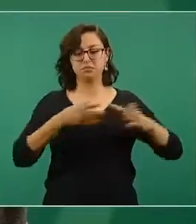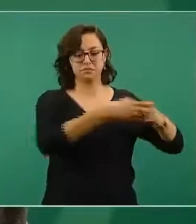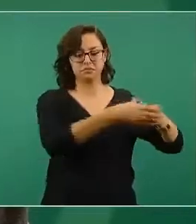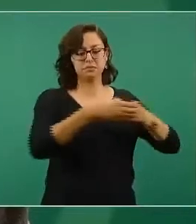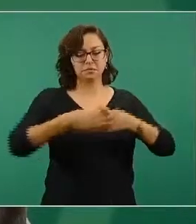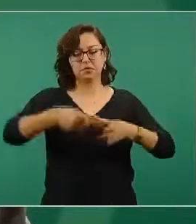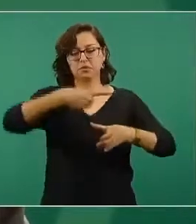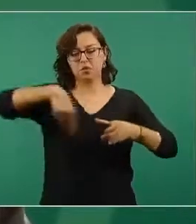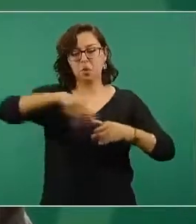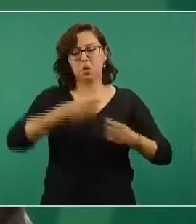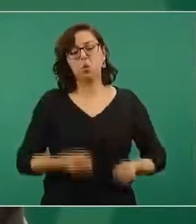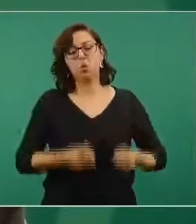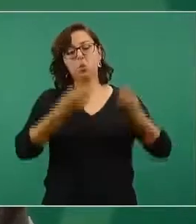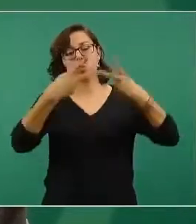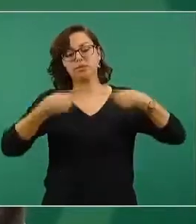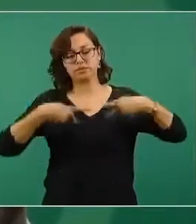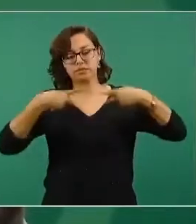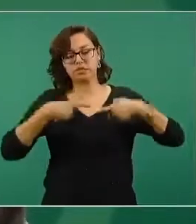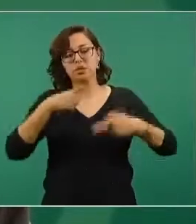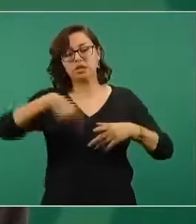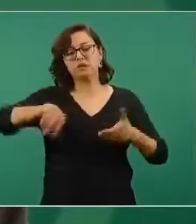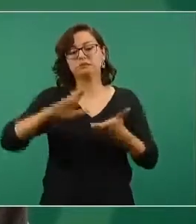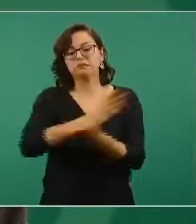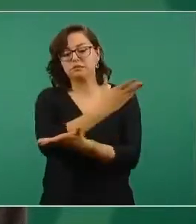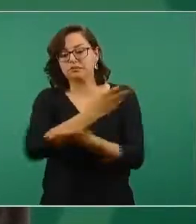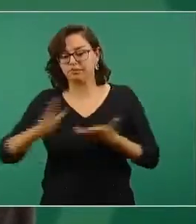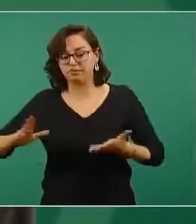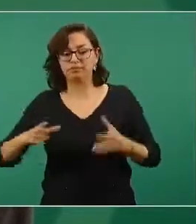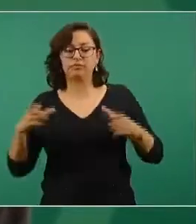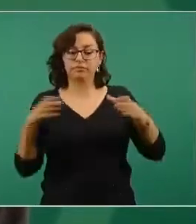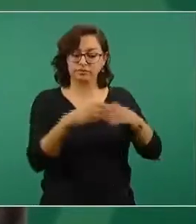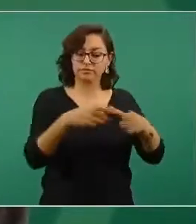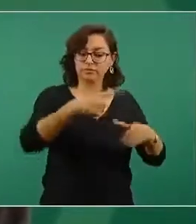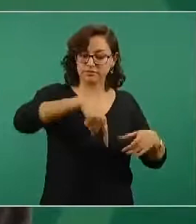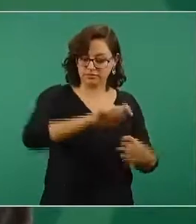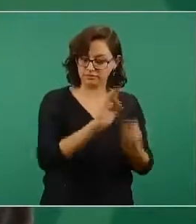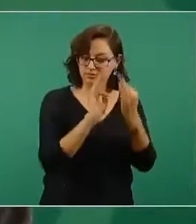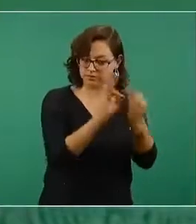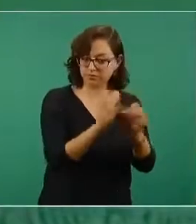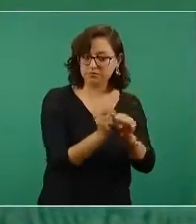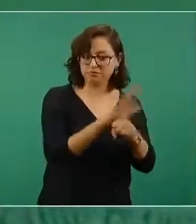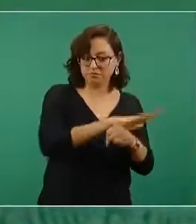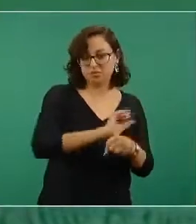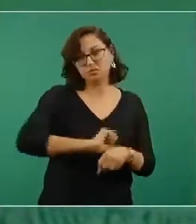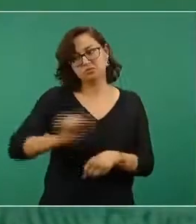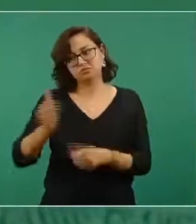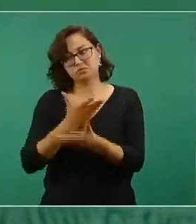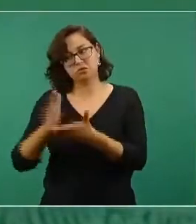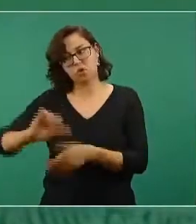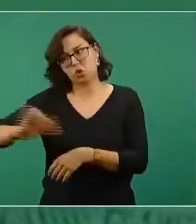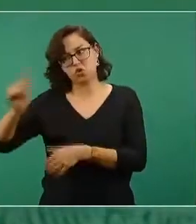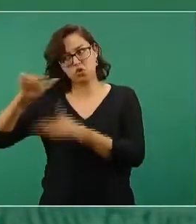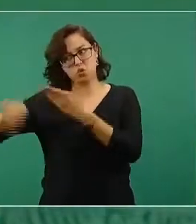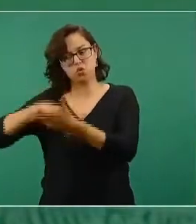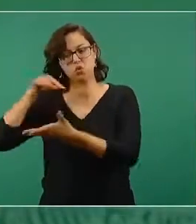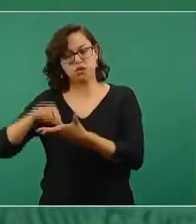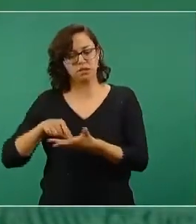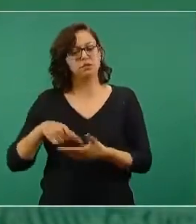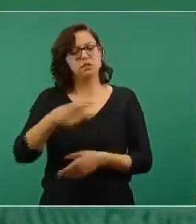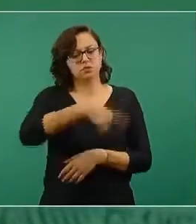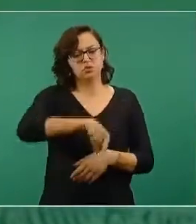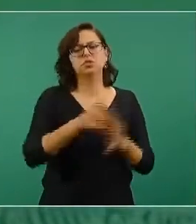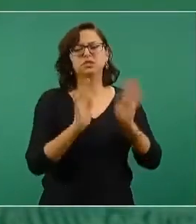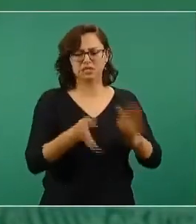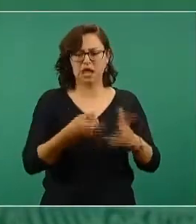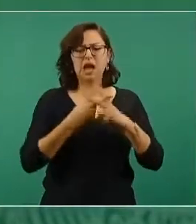clasificación también de los residentes de primera línea, dependiendo de las áreas clínicas donde iban a estar, y muchos de ellos empezaron a